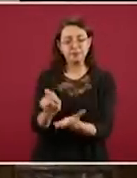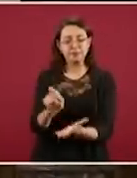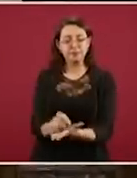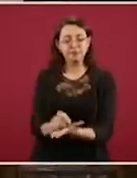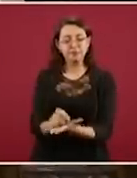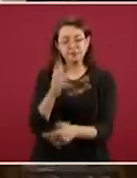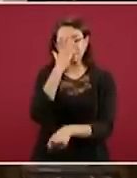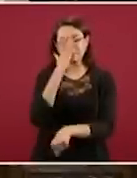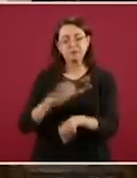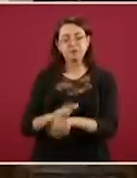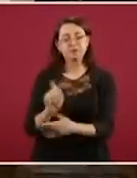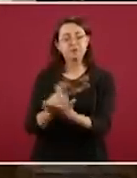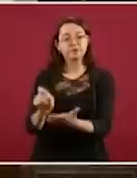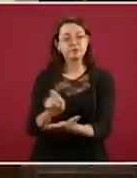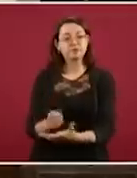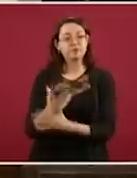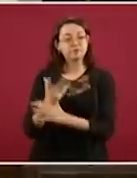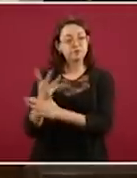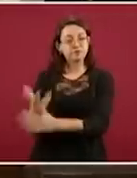sus memorias,